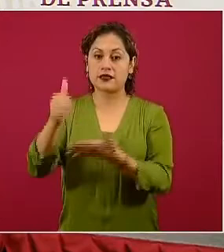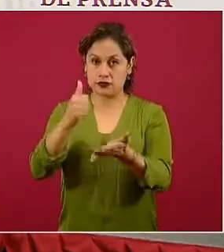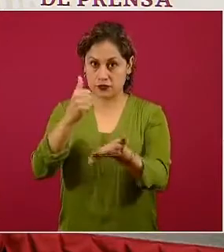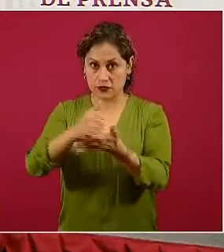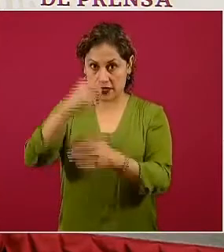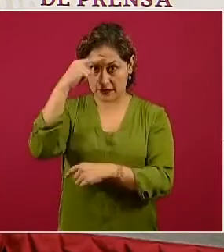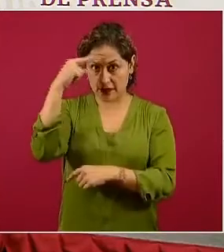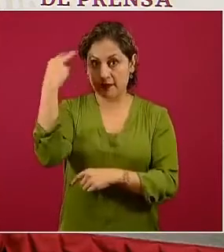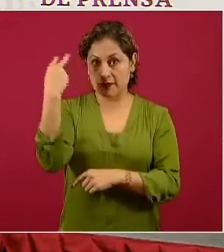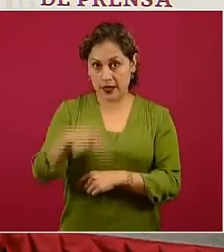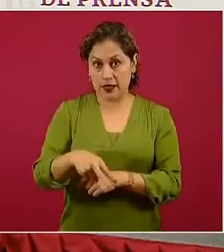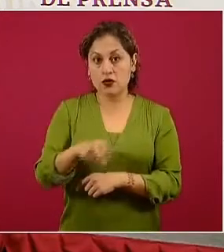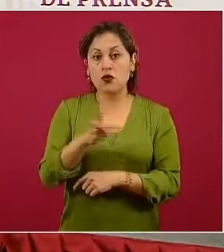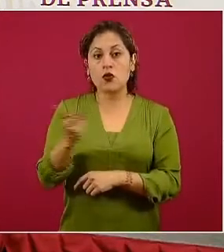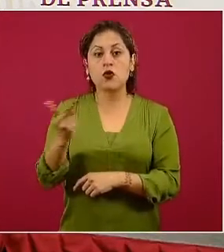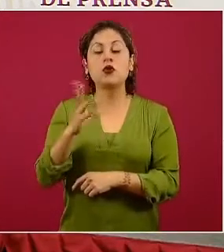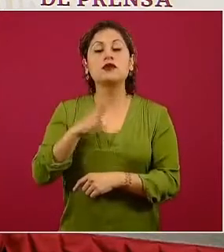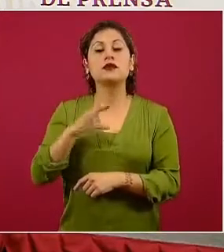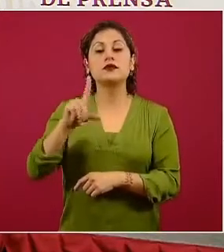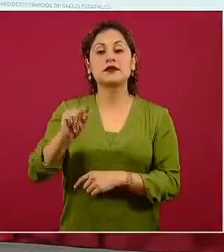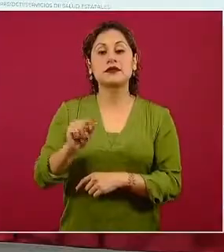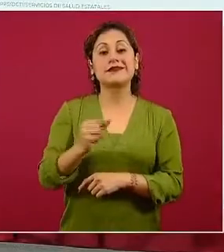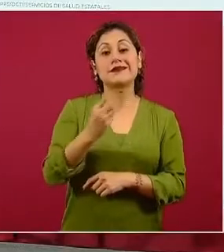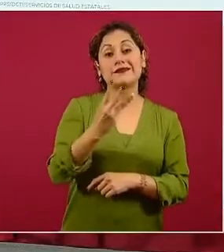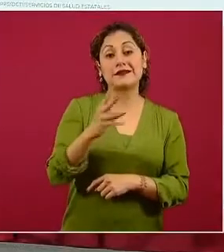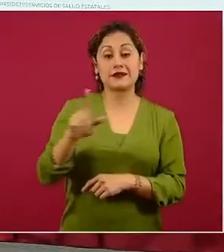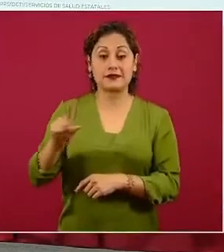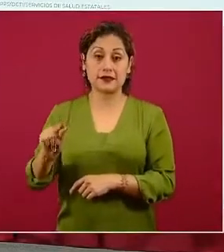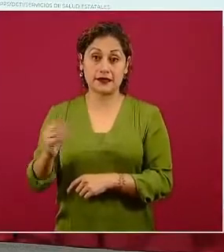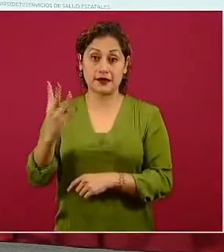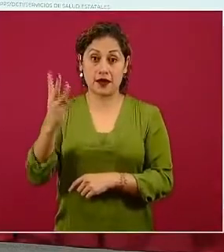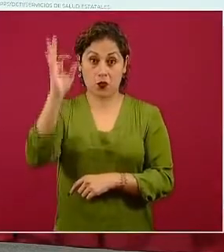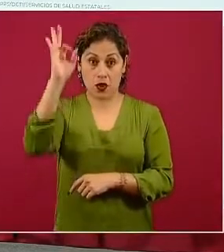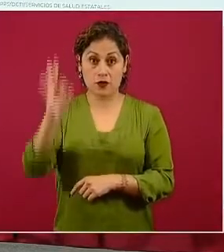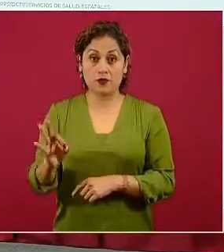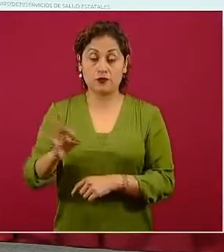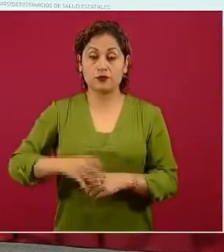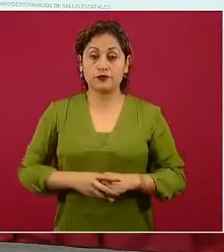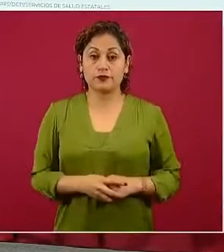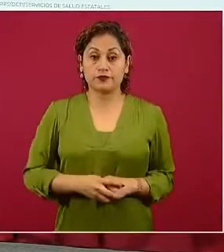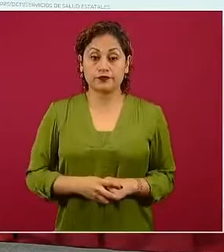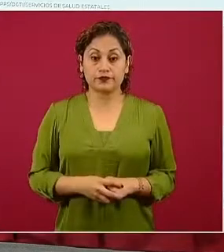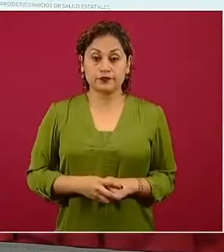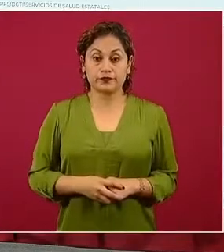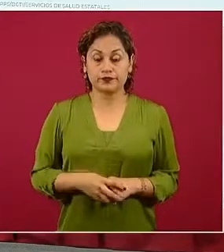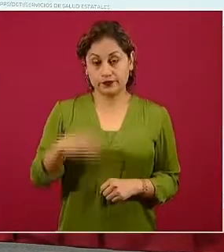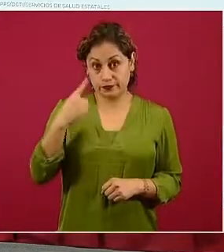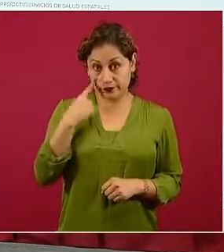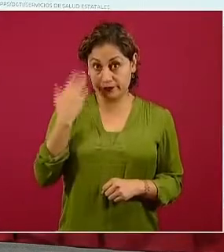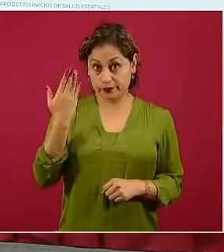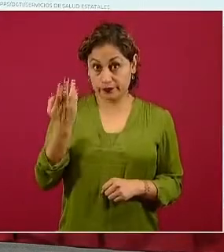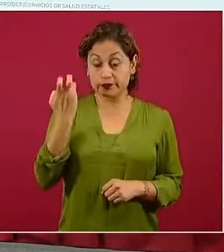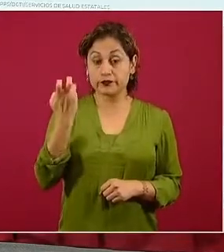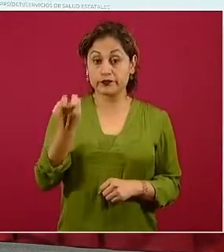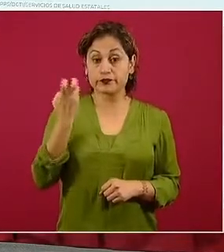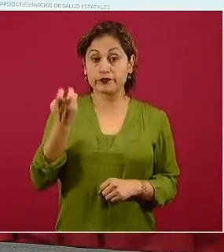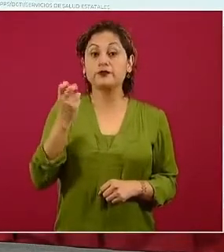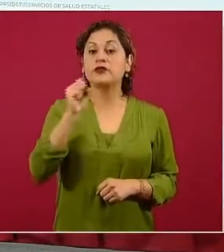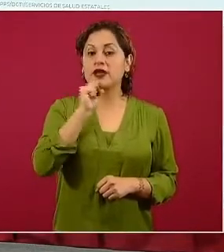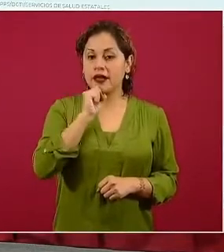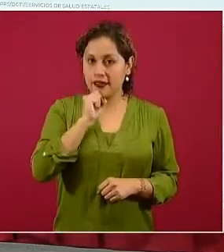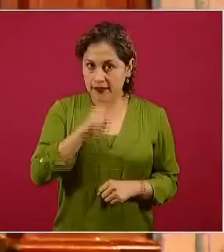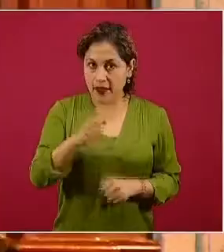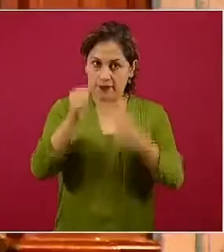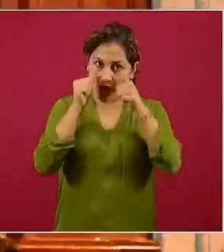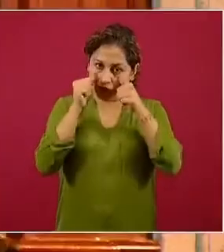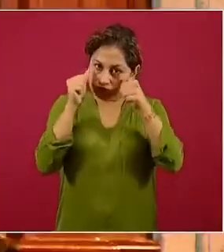México con 73 y 74% respectivamente. Aquí, lógicamente, también se están aplicando